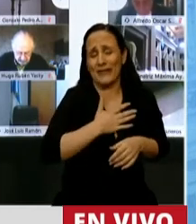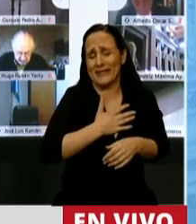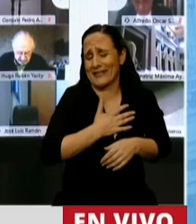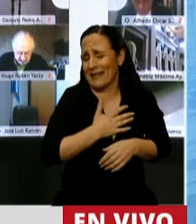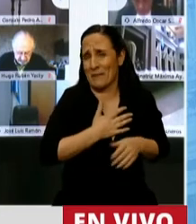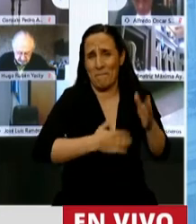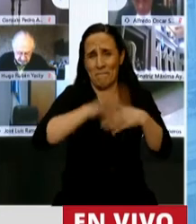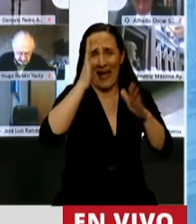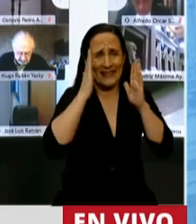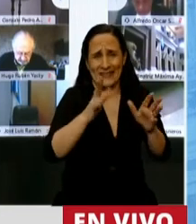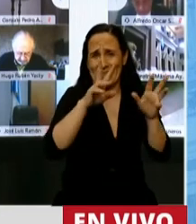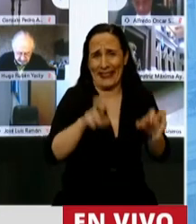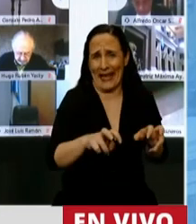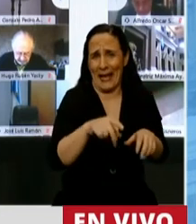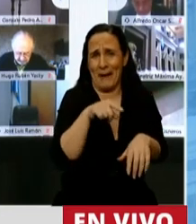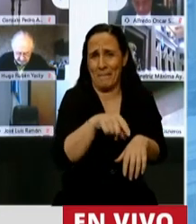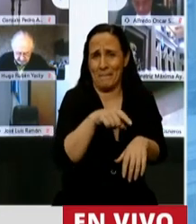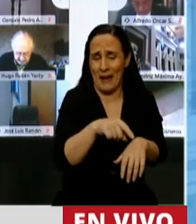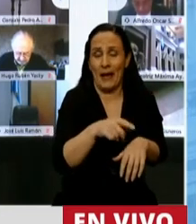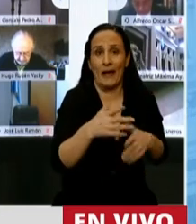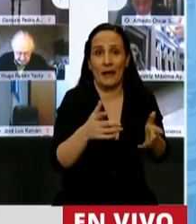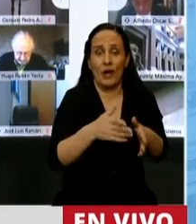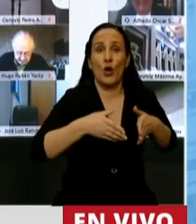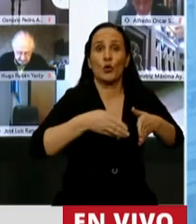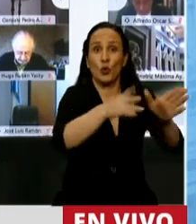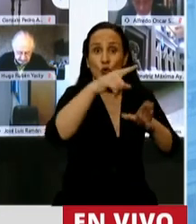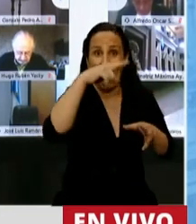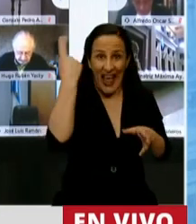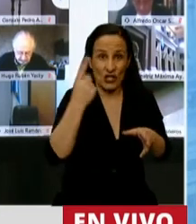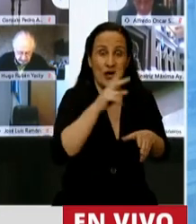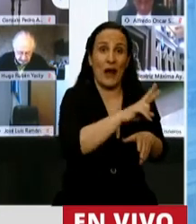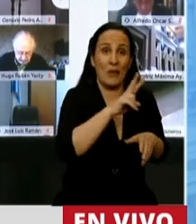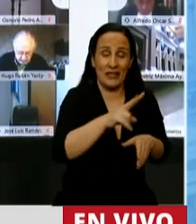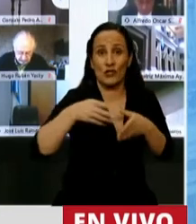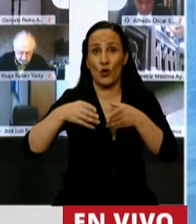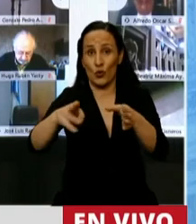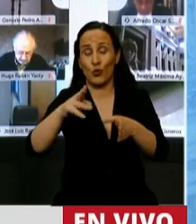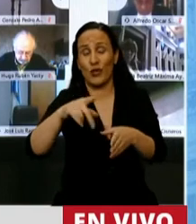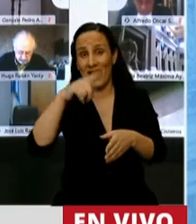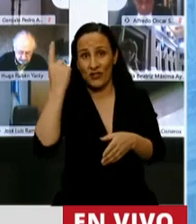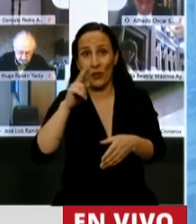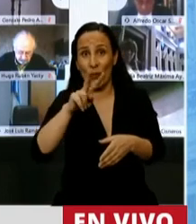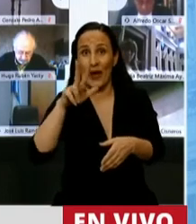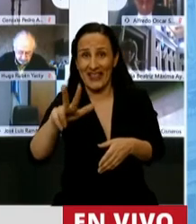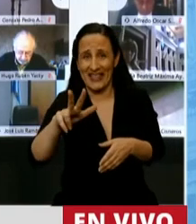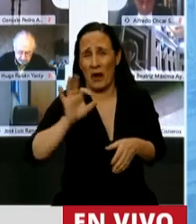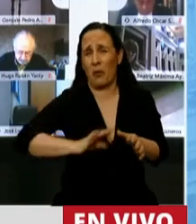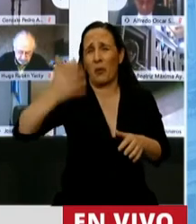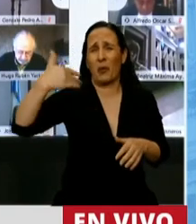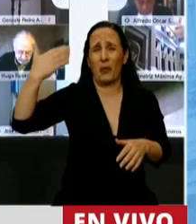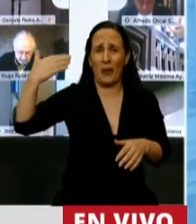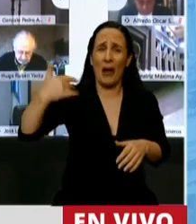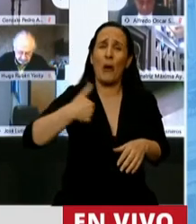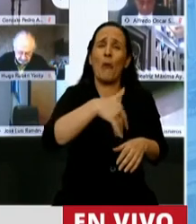que son fundamentales, como por ejemplo el que tengamos dos rutas nacionales como la 22 y la 23, que ya hace décadas